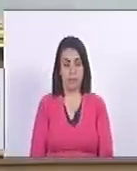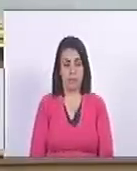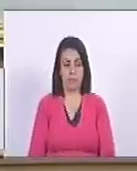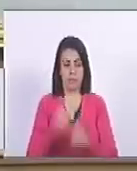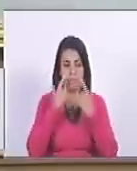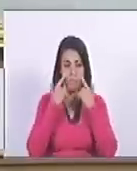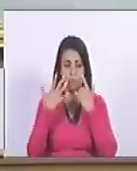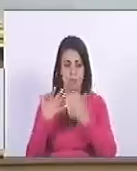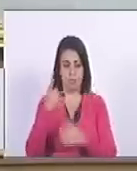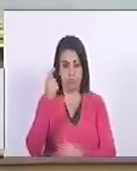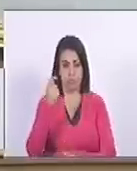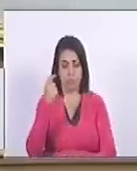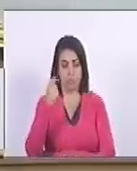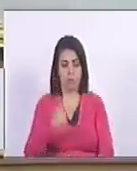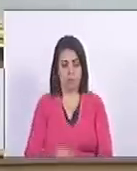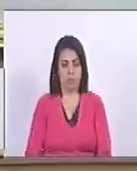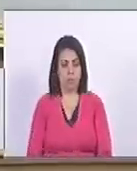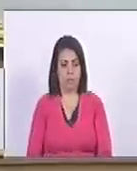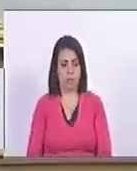Adelante, diputado Correa.